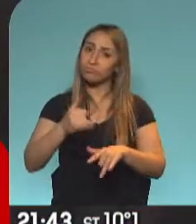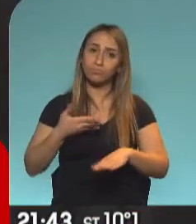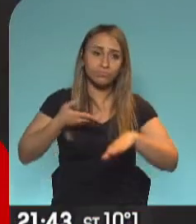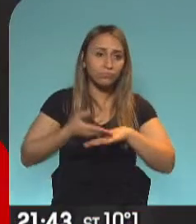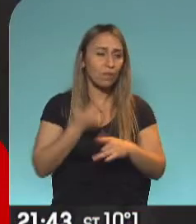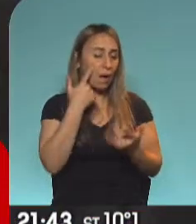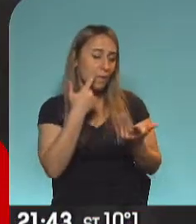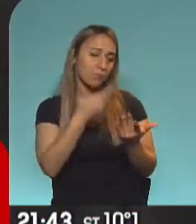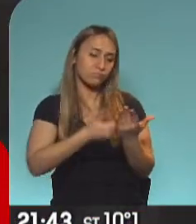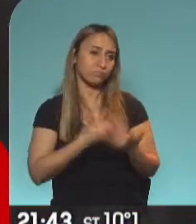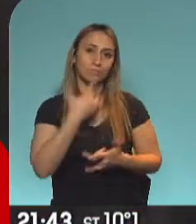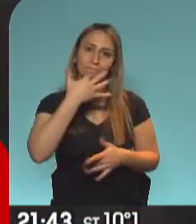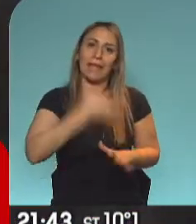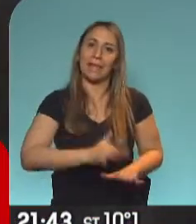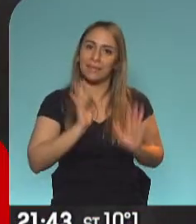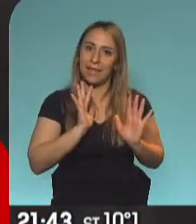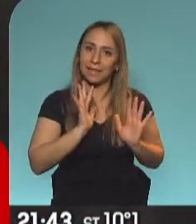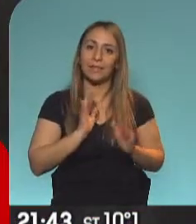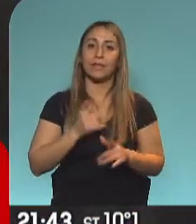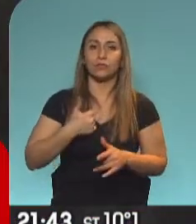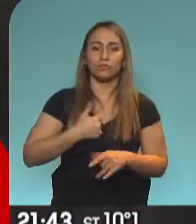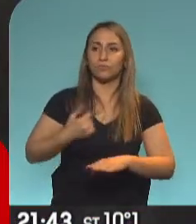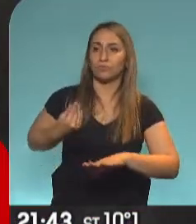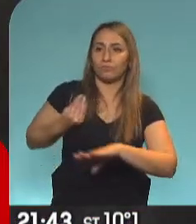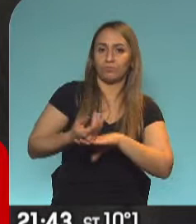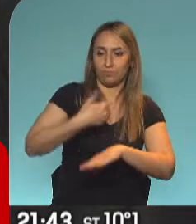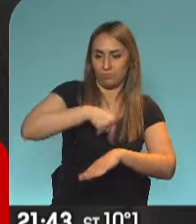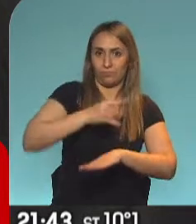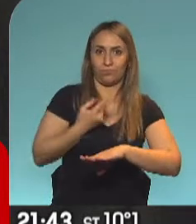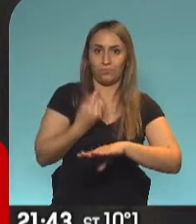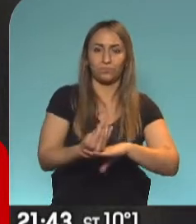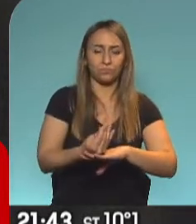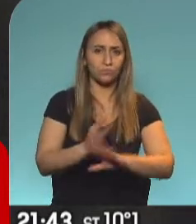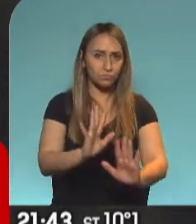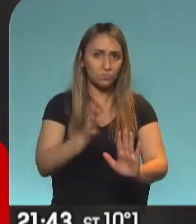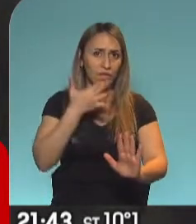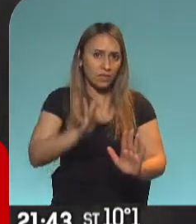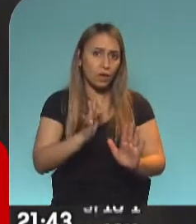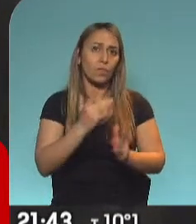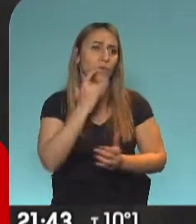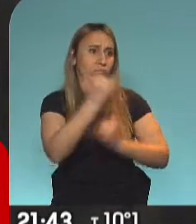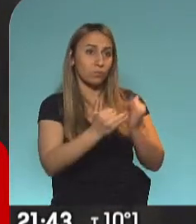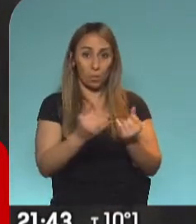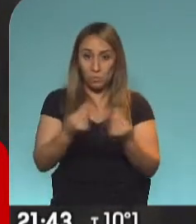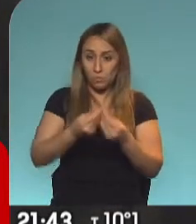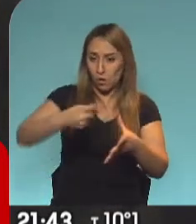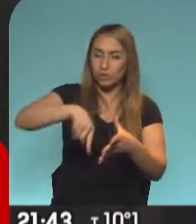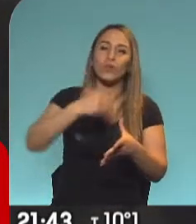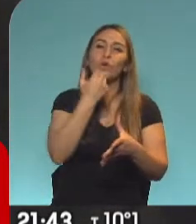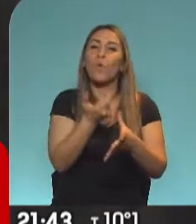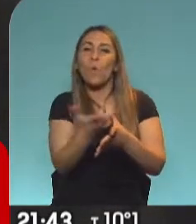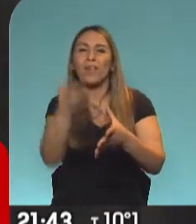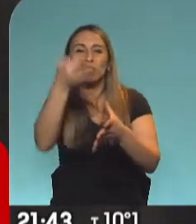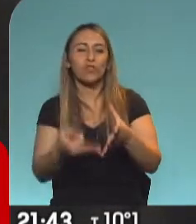que entendían por las cuales se los había trasladado y que justificaban ese traslado. Creo que muchos de ellos, no sé qué número, pero casi todos